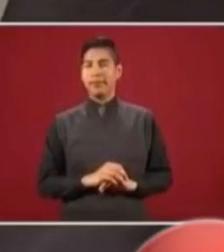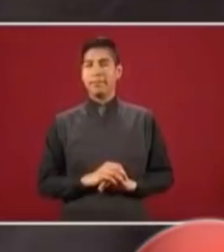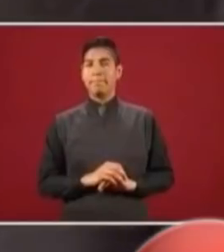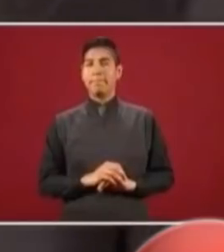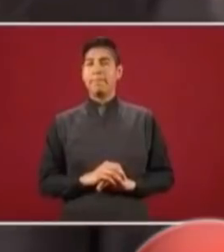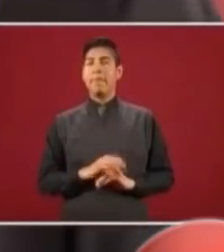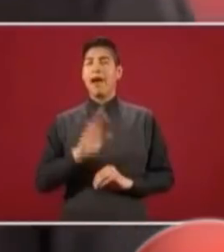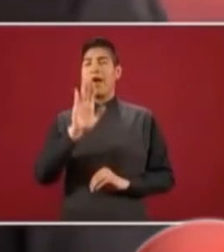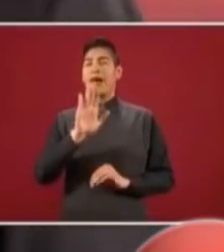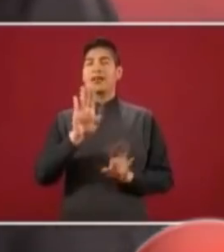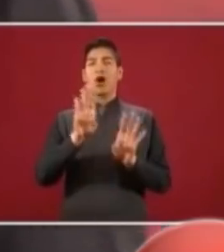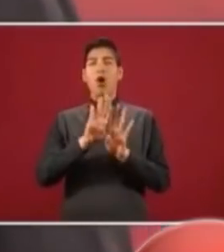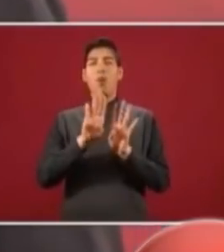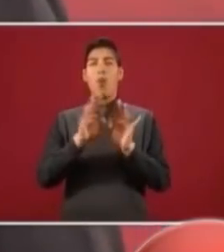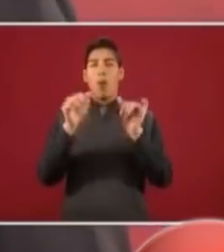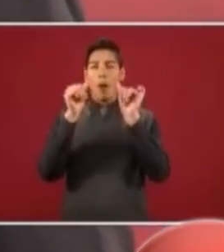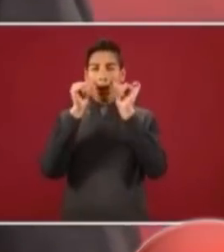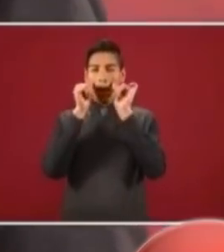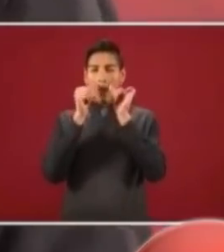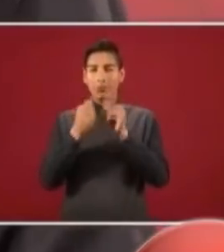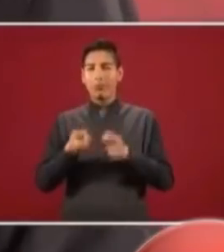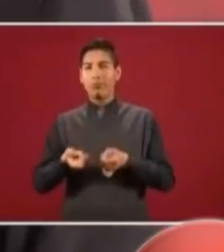de desviar la atención